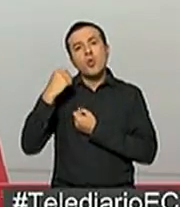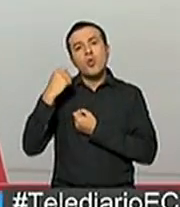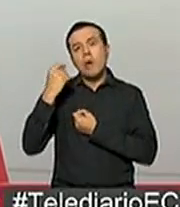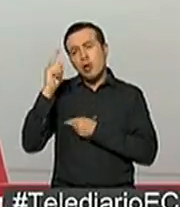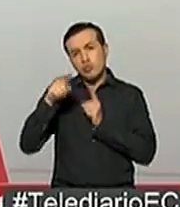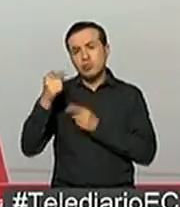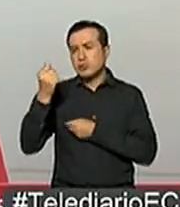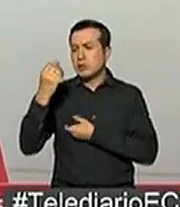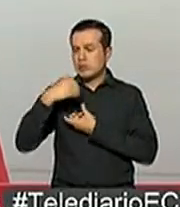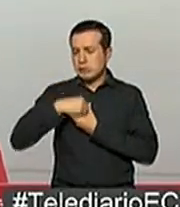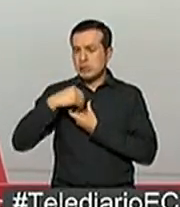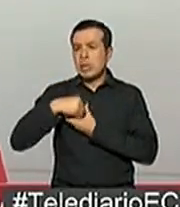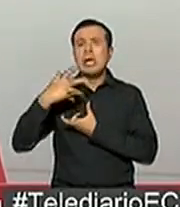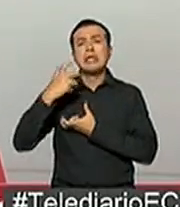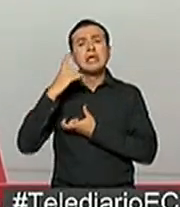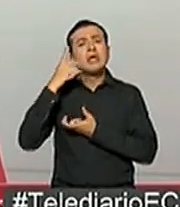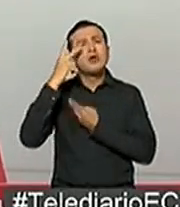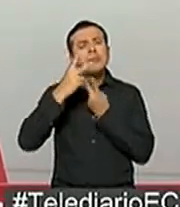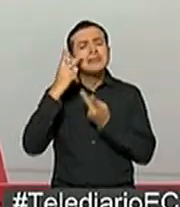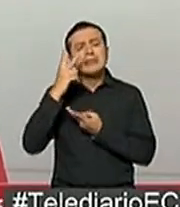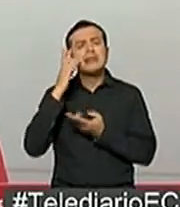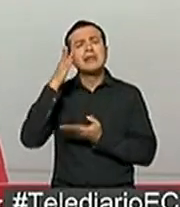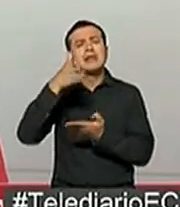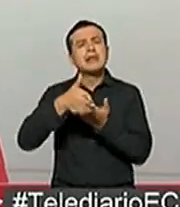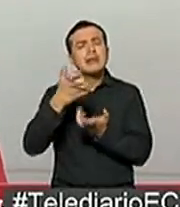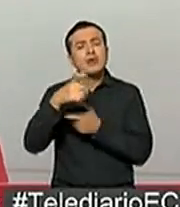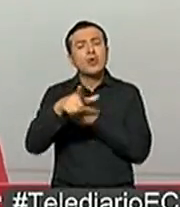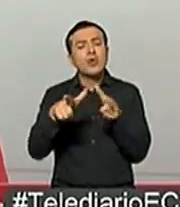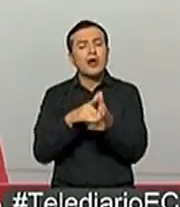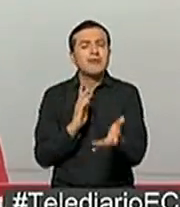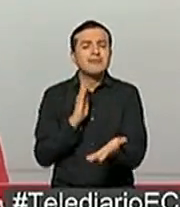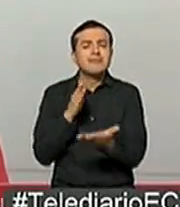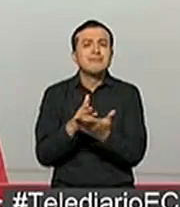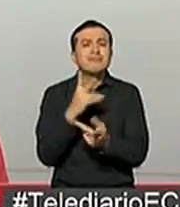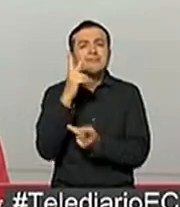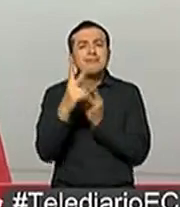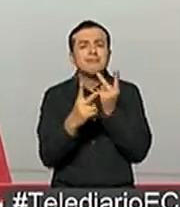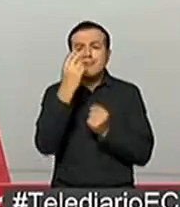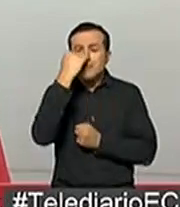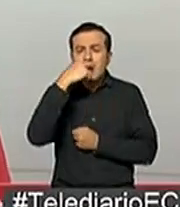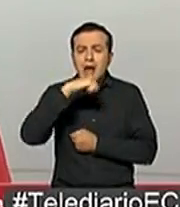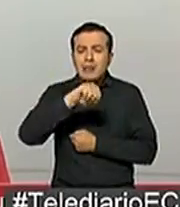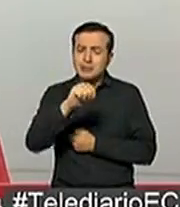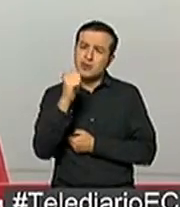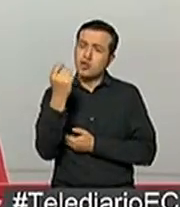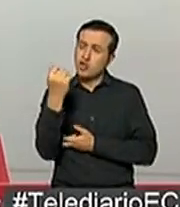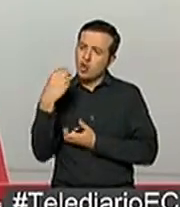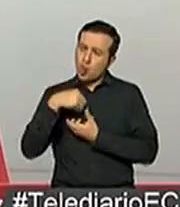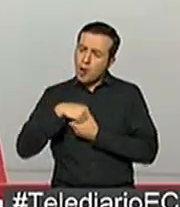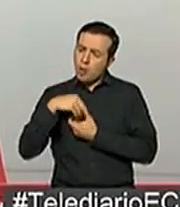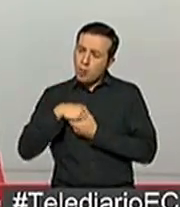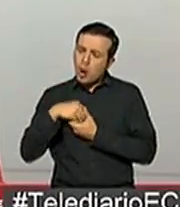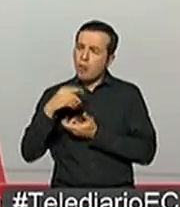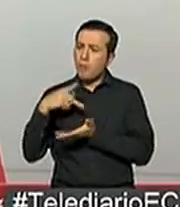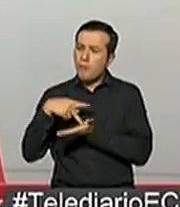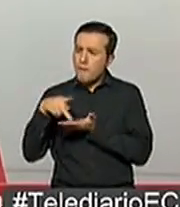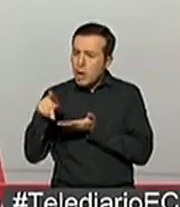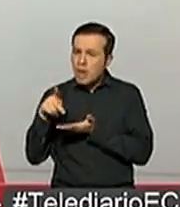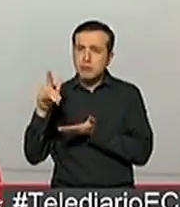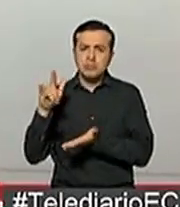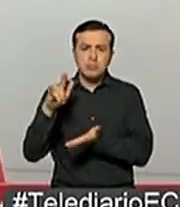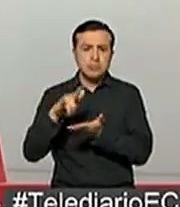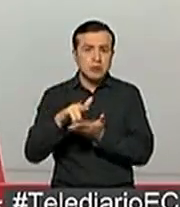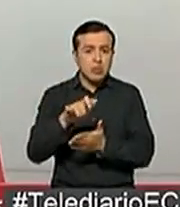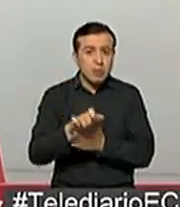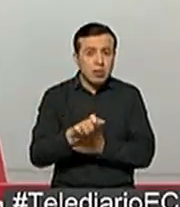para hacer el sueño de su vida elegir un destino y viajar y conocerlo experimentarlo en este caso llegar a un ecuador